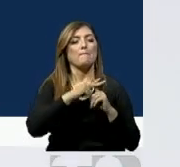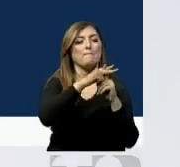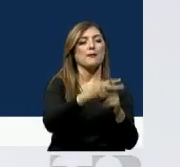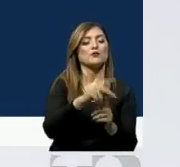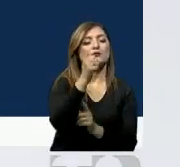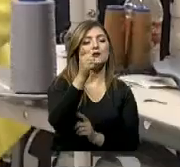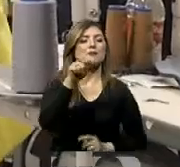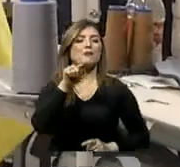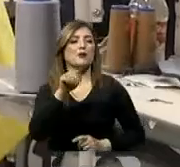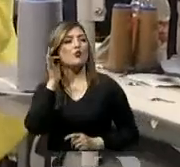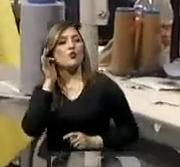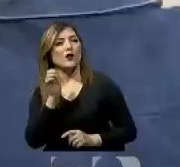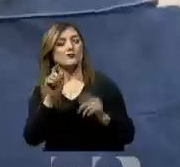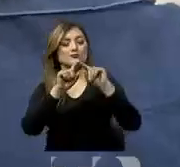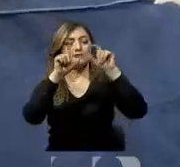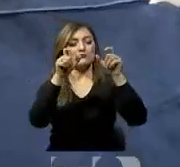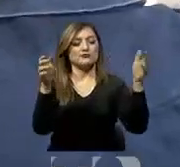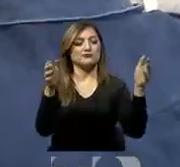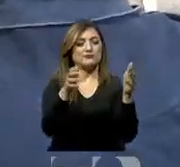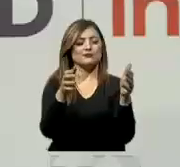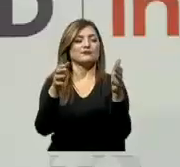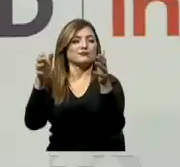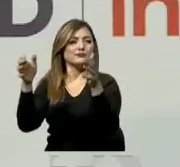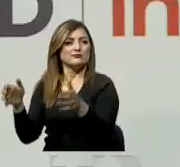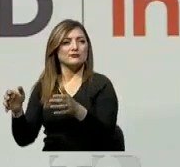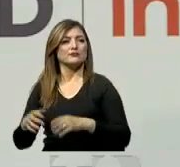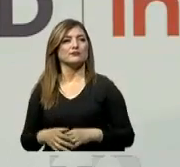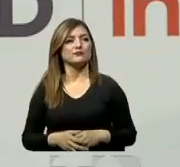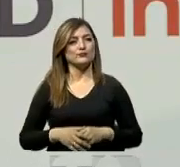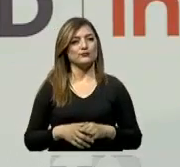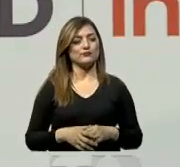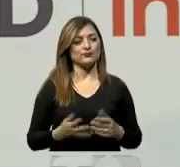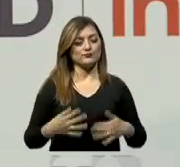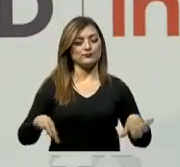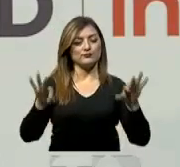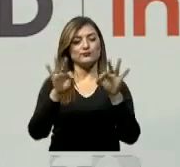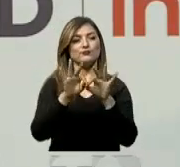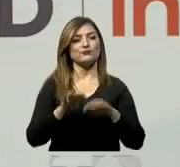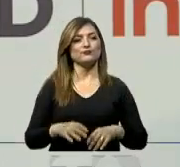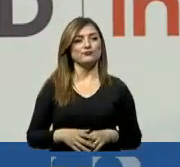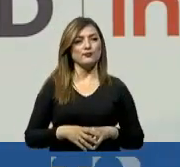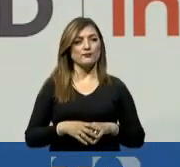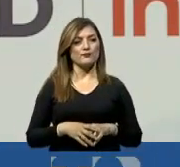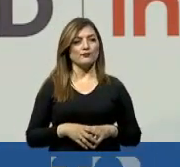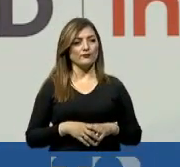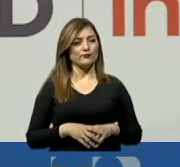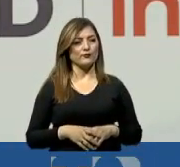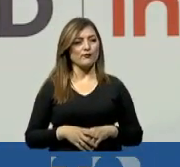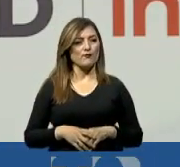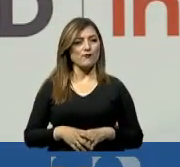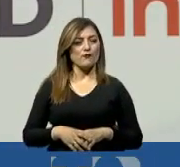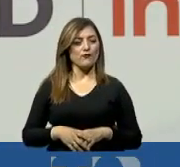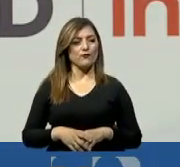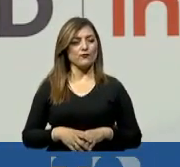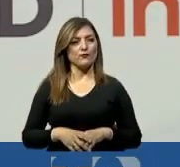mujeres propietarias de micro, pequeñas y medianas empresas. Lo importante es que sean emprendedores,